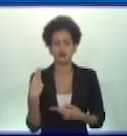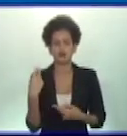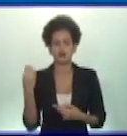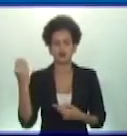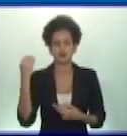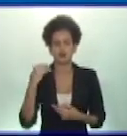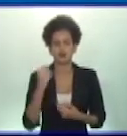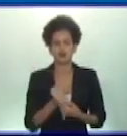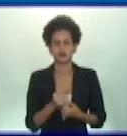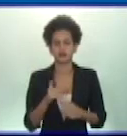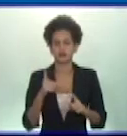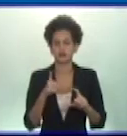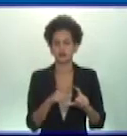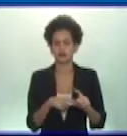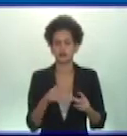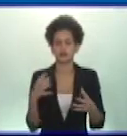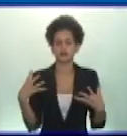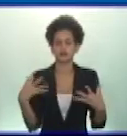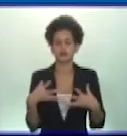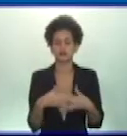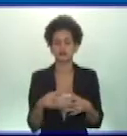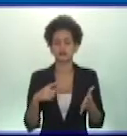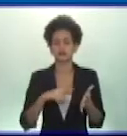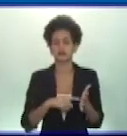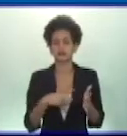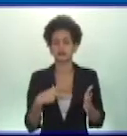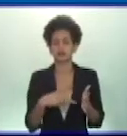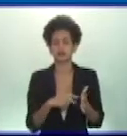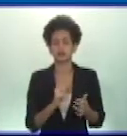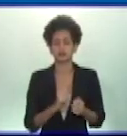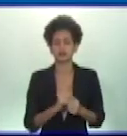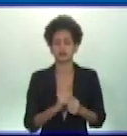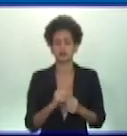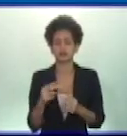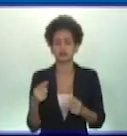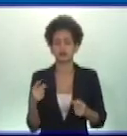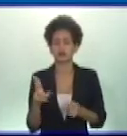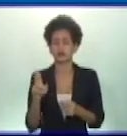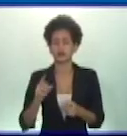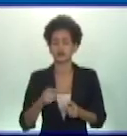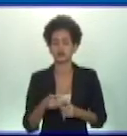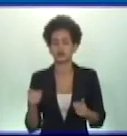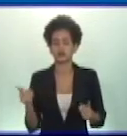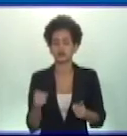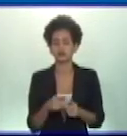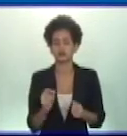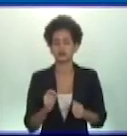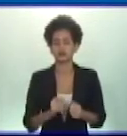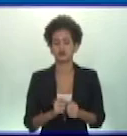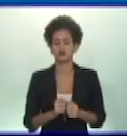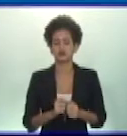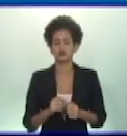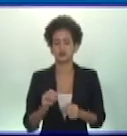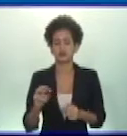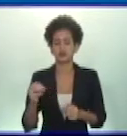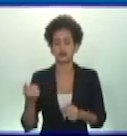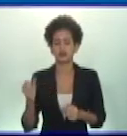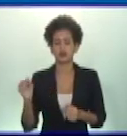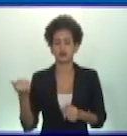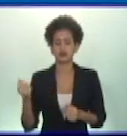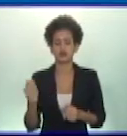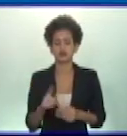Bueno, precisamente la multiplicación y la división, la unidad de medida de longitud y de masa y el proceder para